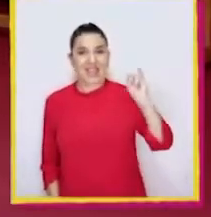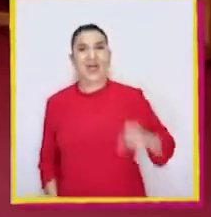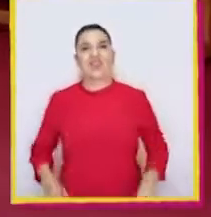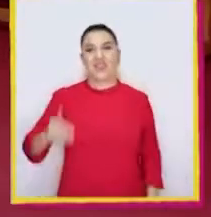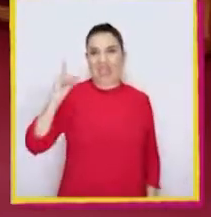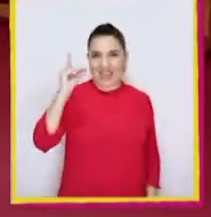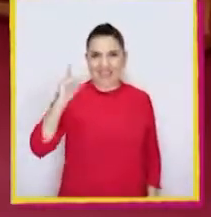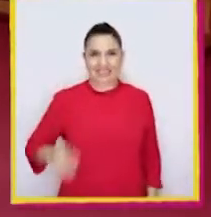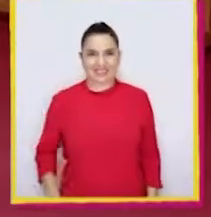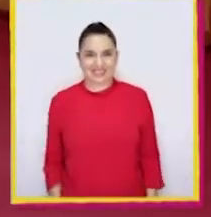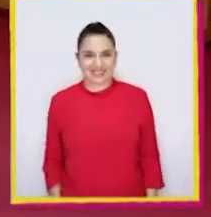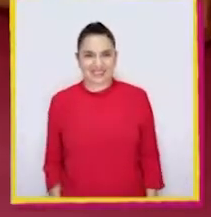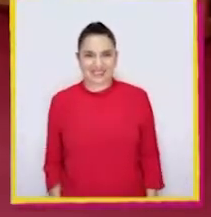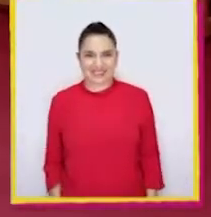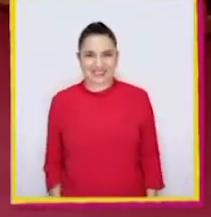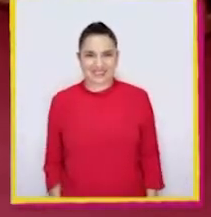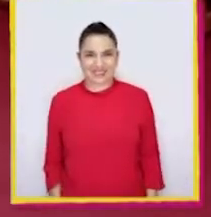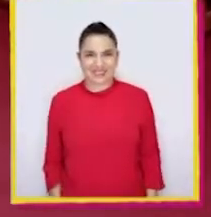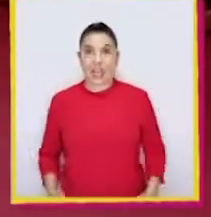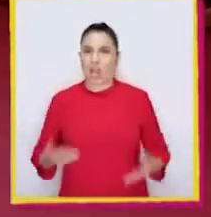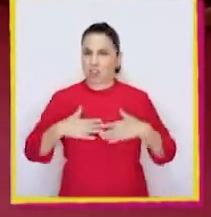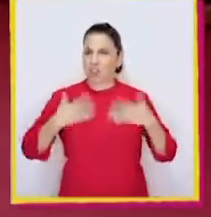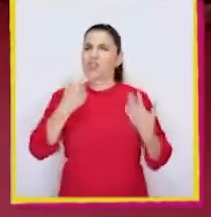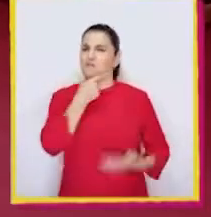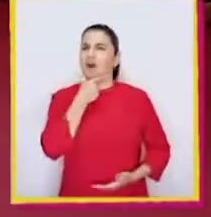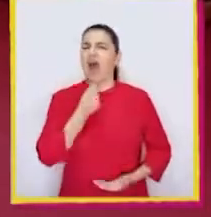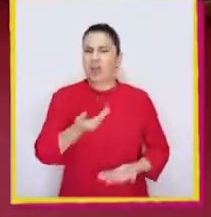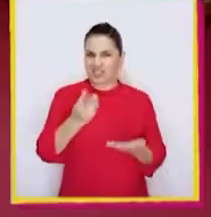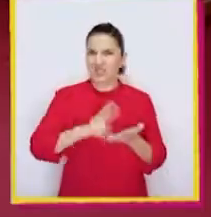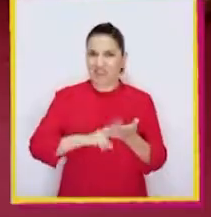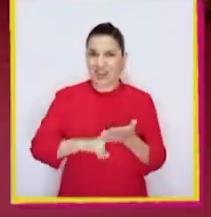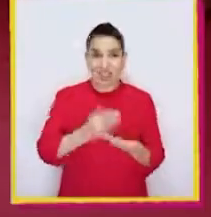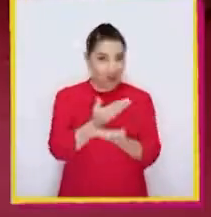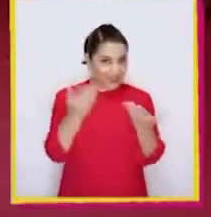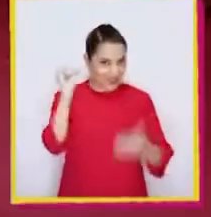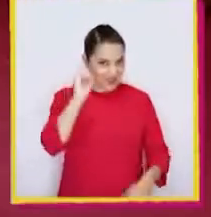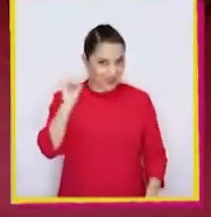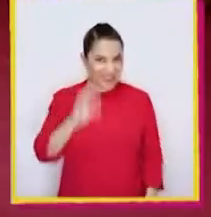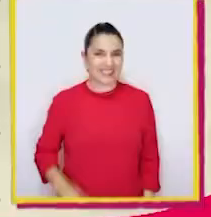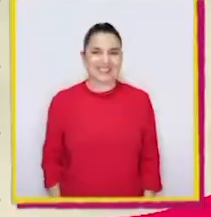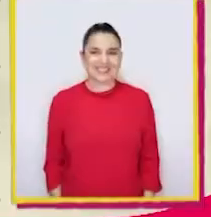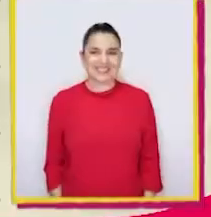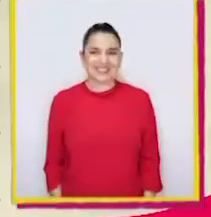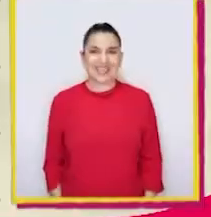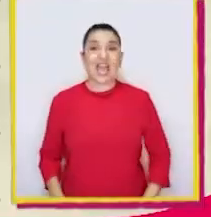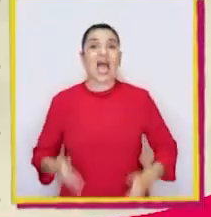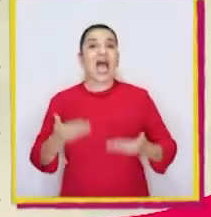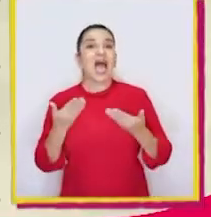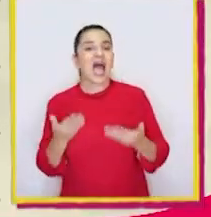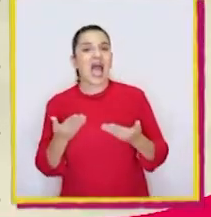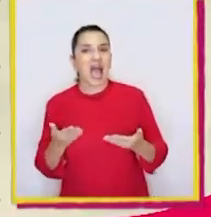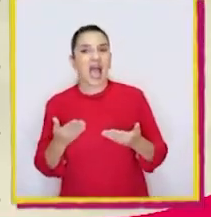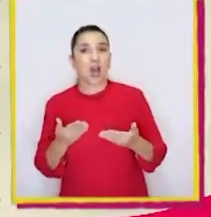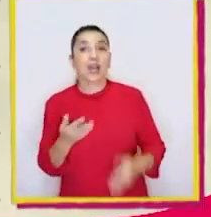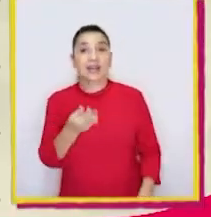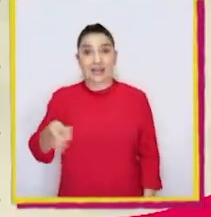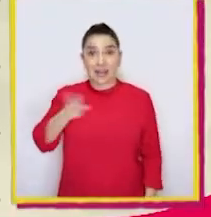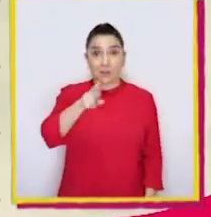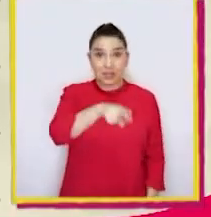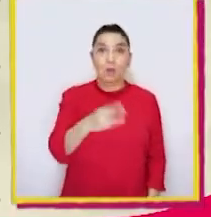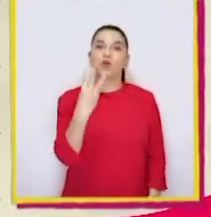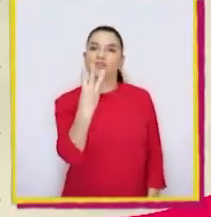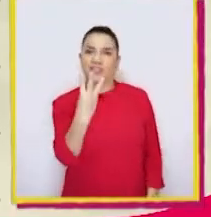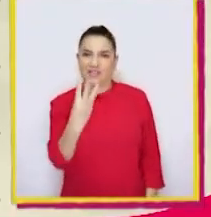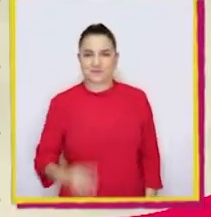Izquierda, derecha. Este se siente más fácil, ¿verdad? ¿Qué opinan? Ahora extendamos el patrón